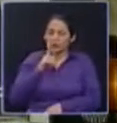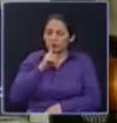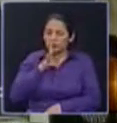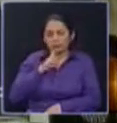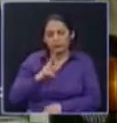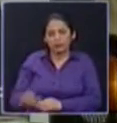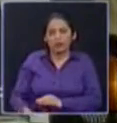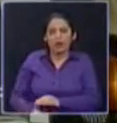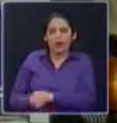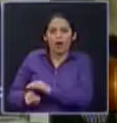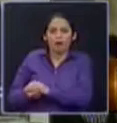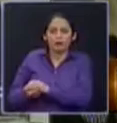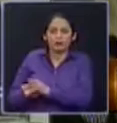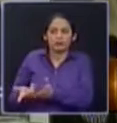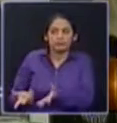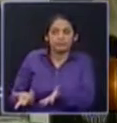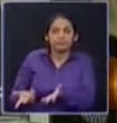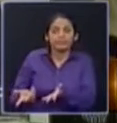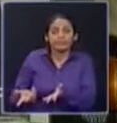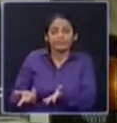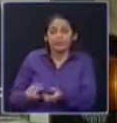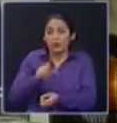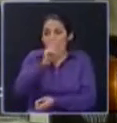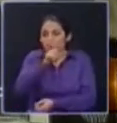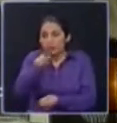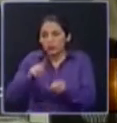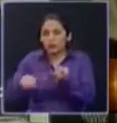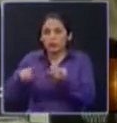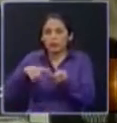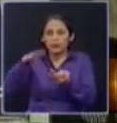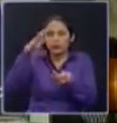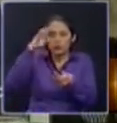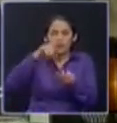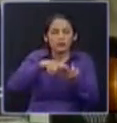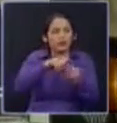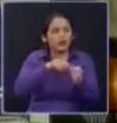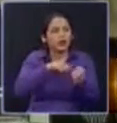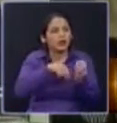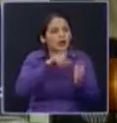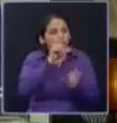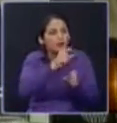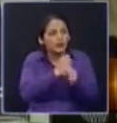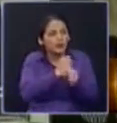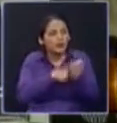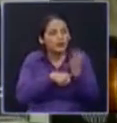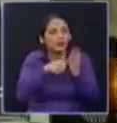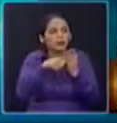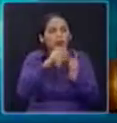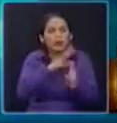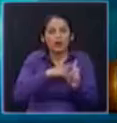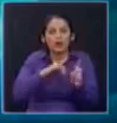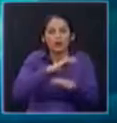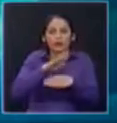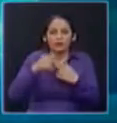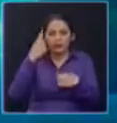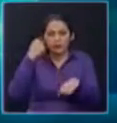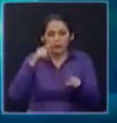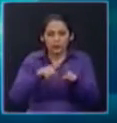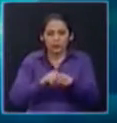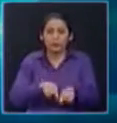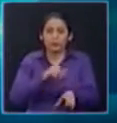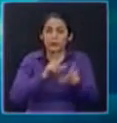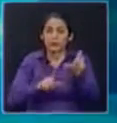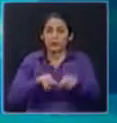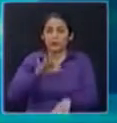madera para permitir el paso de ciertos vehículos y de cierta madera y en horarios determinados. 5 ciudadanos